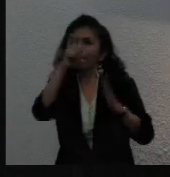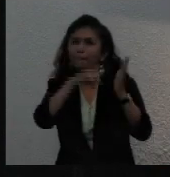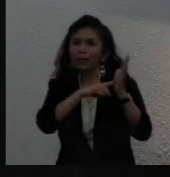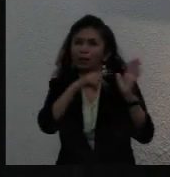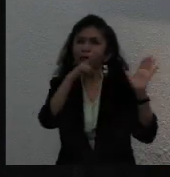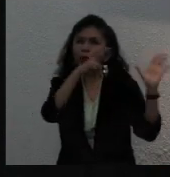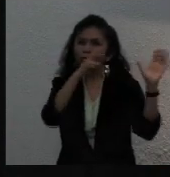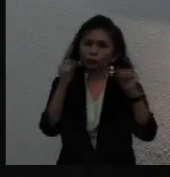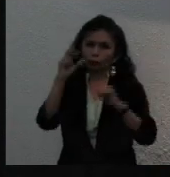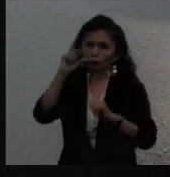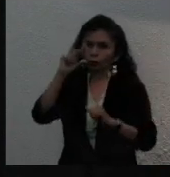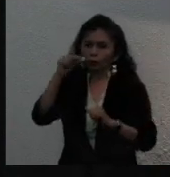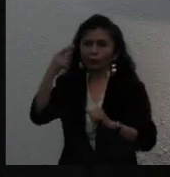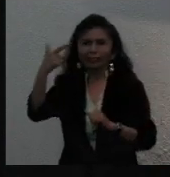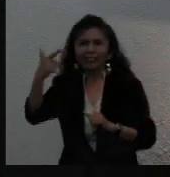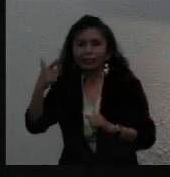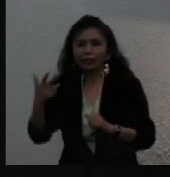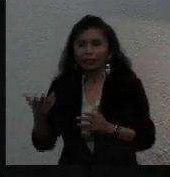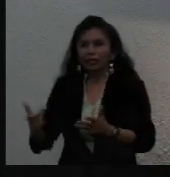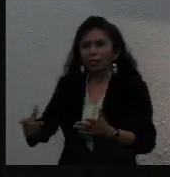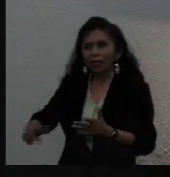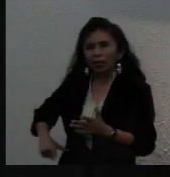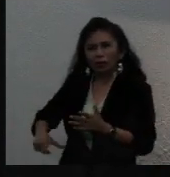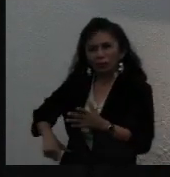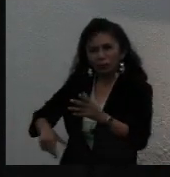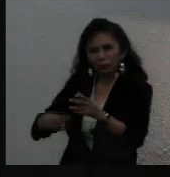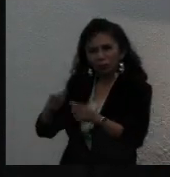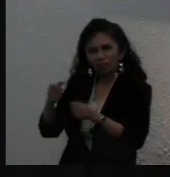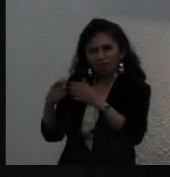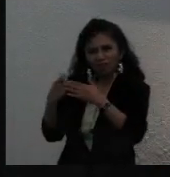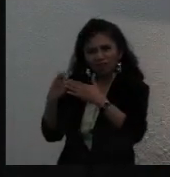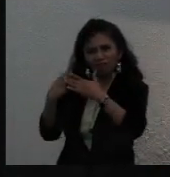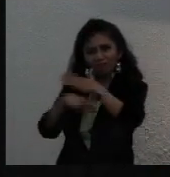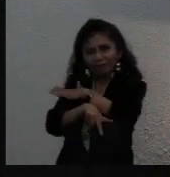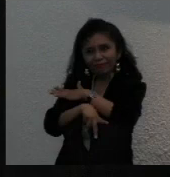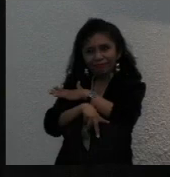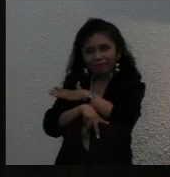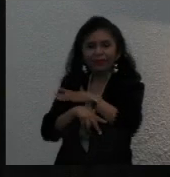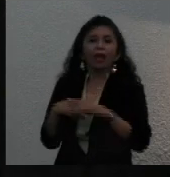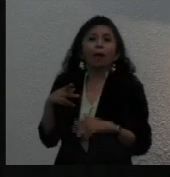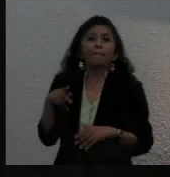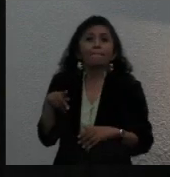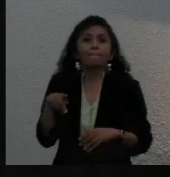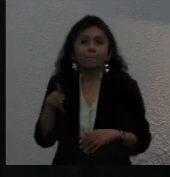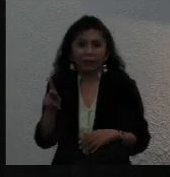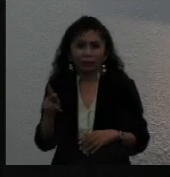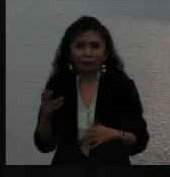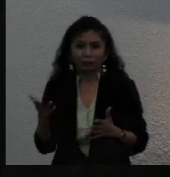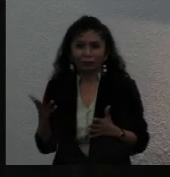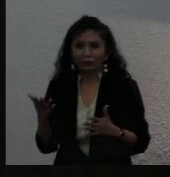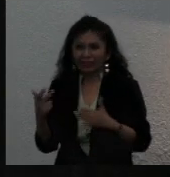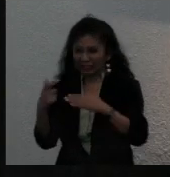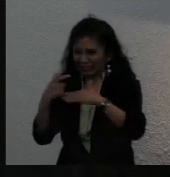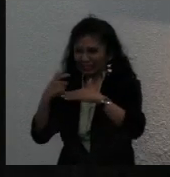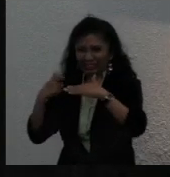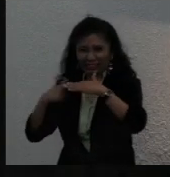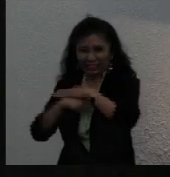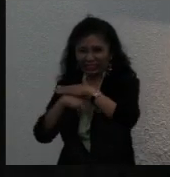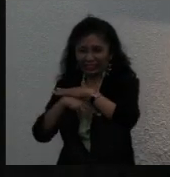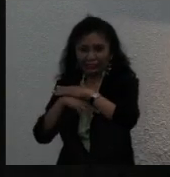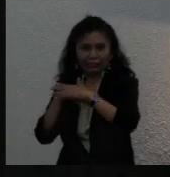1887 que el poder tiende a corromper pero el poder absoluto absoluto corrompe